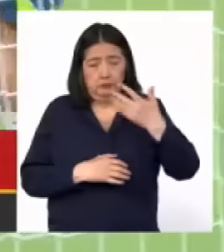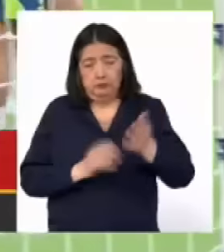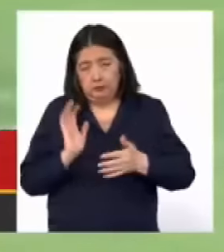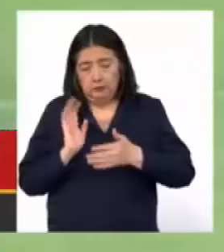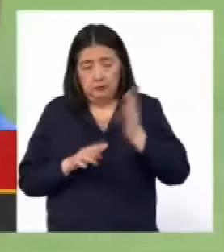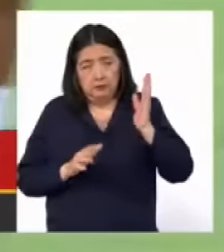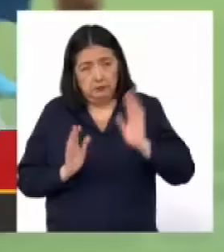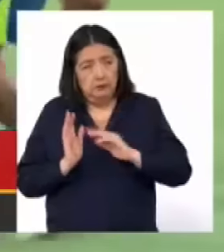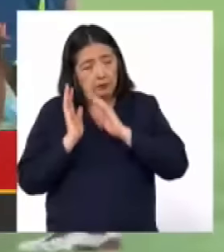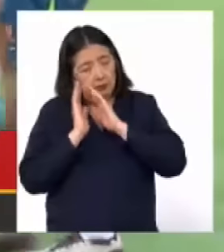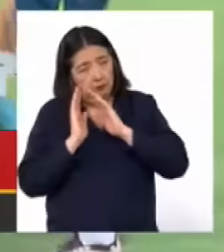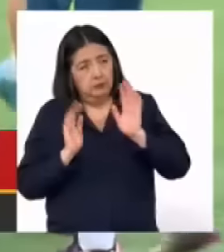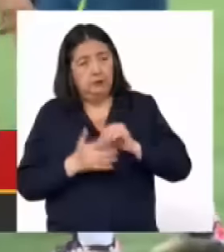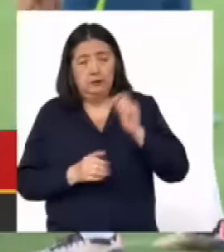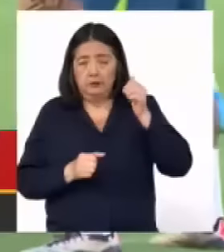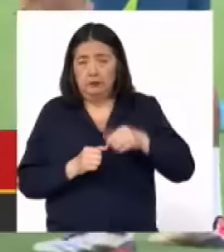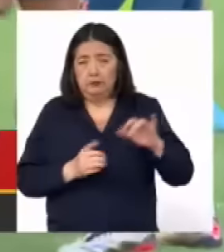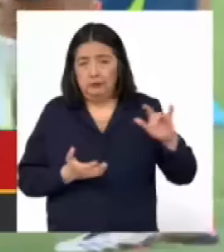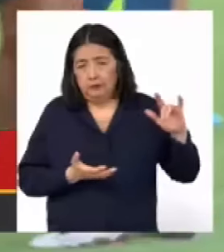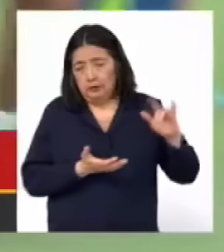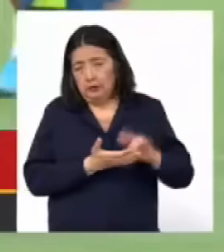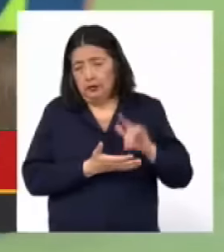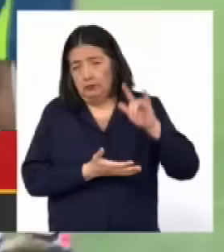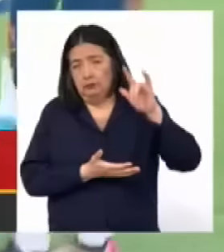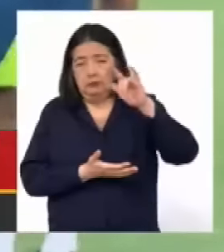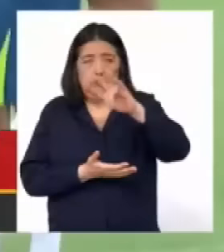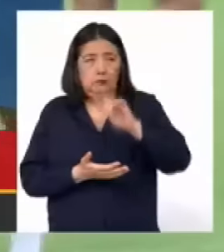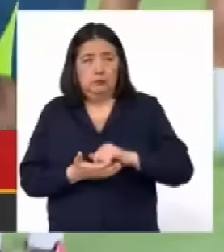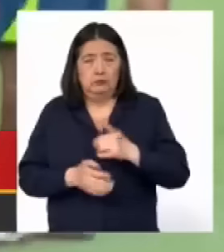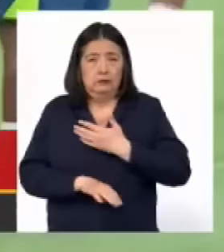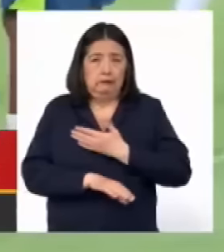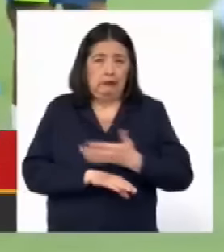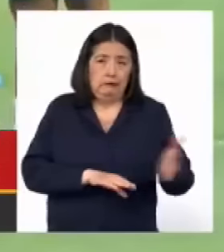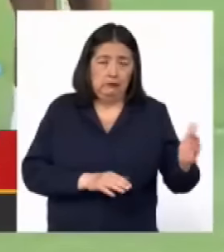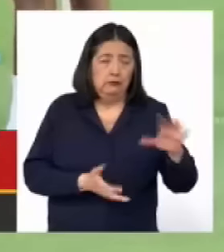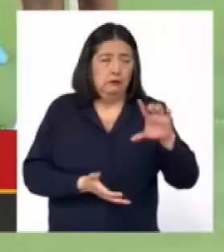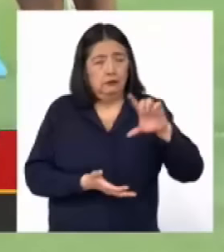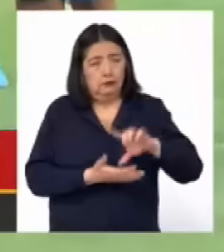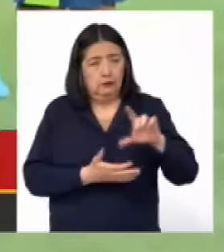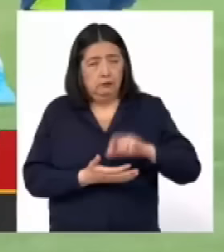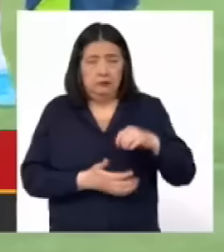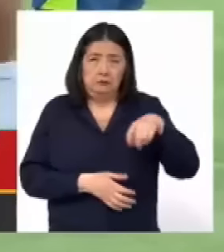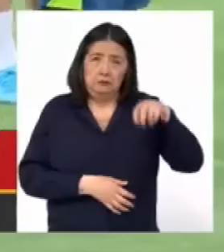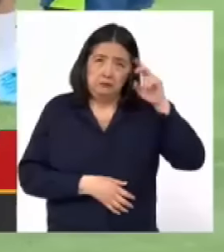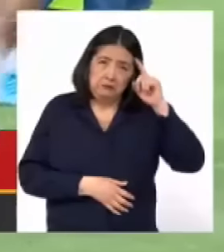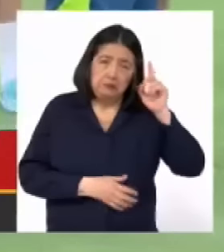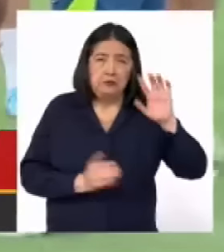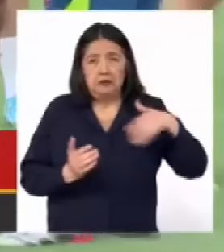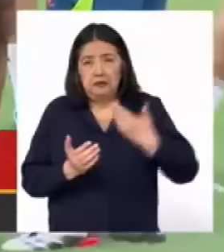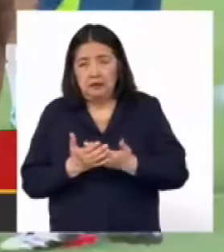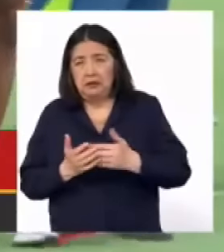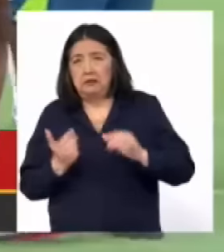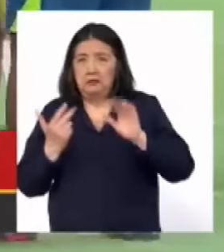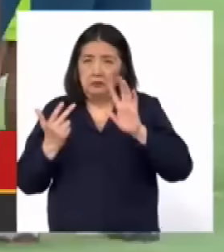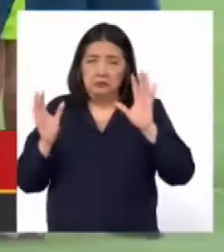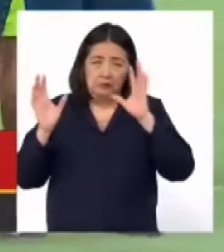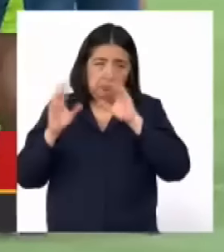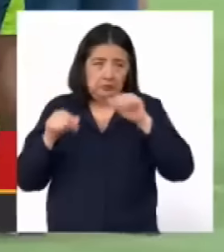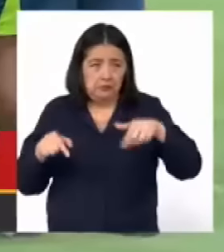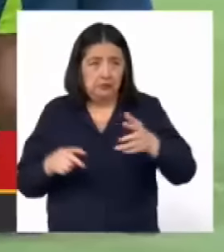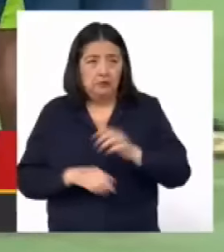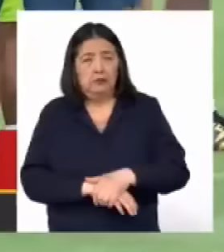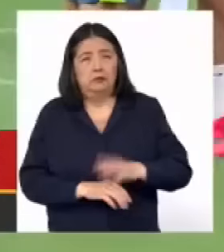a sus habitaciones a descansar. Recordemos que el vuelo de ayer de Perú salió con algún retraso de Lima. Perú tenía pensado llegar sobre las 8 de la noche